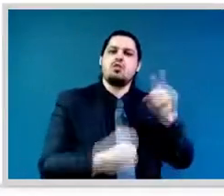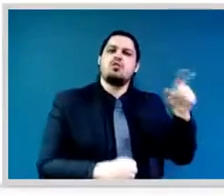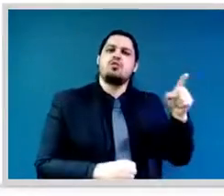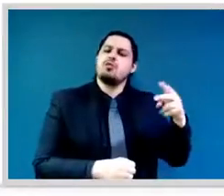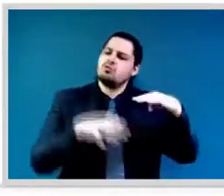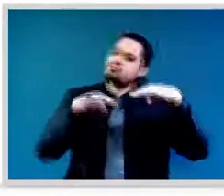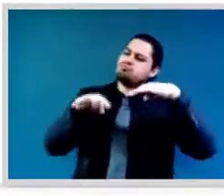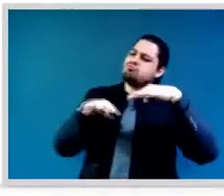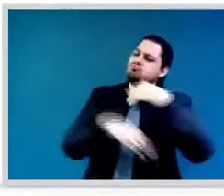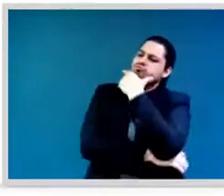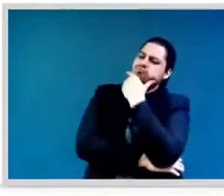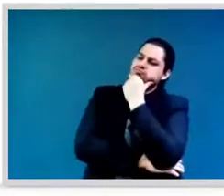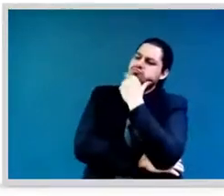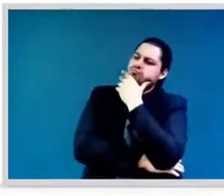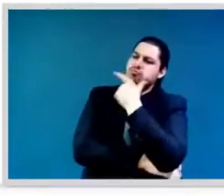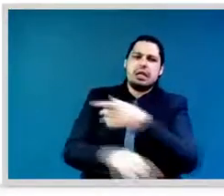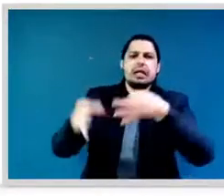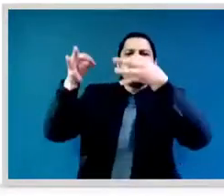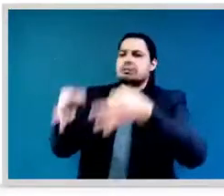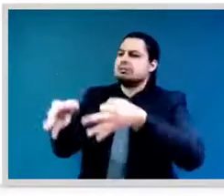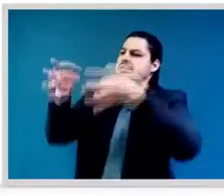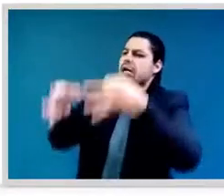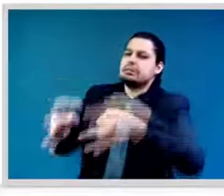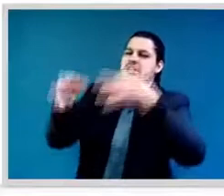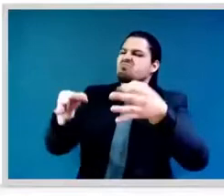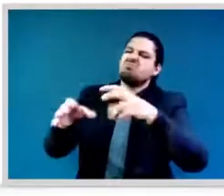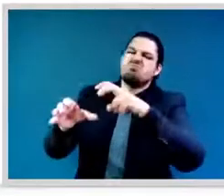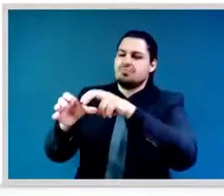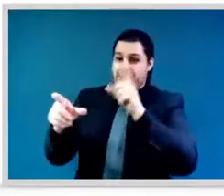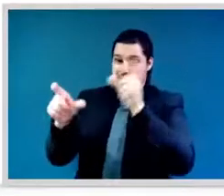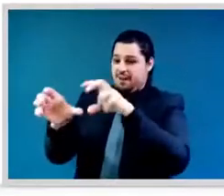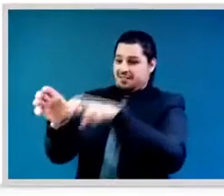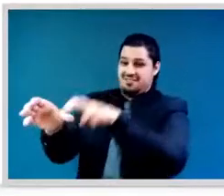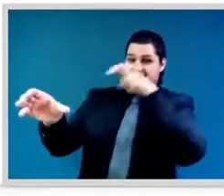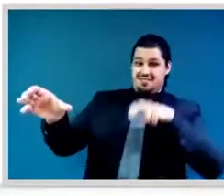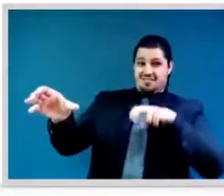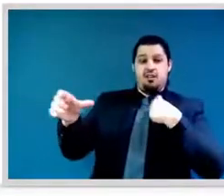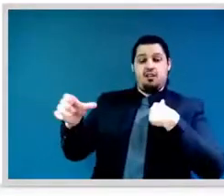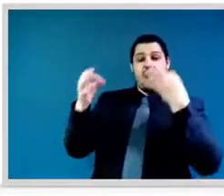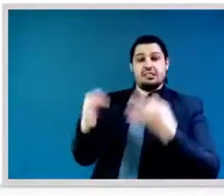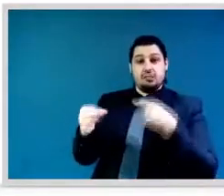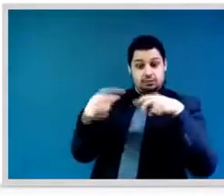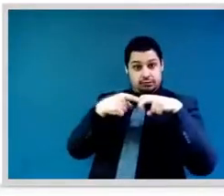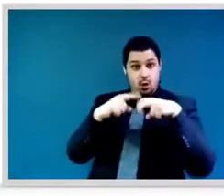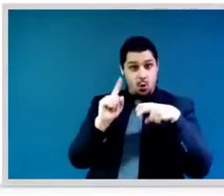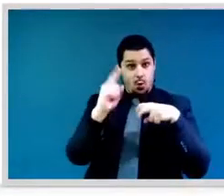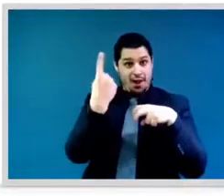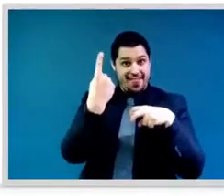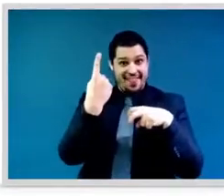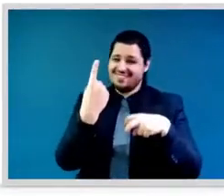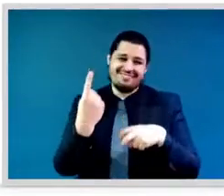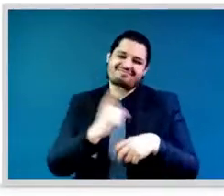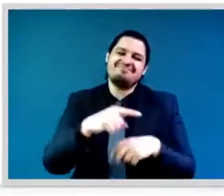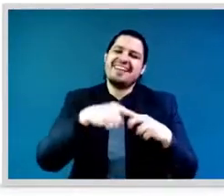futuro de nuestros países, este pasa a ser un tema de calidad de democracia. Y por lo